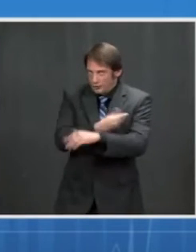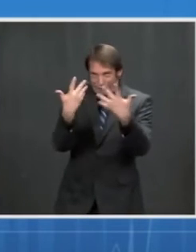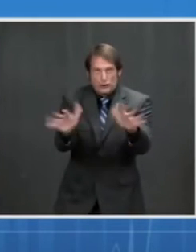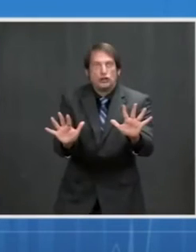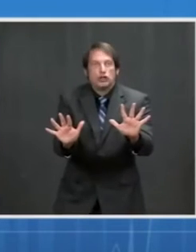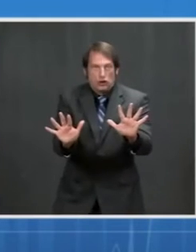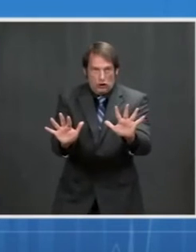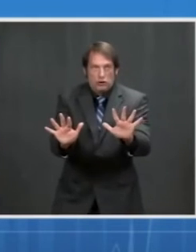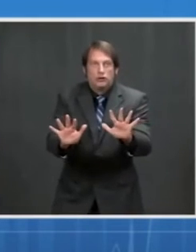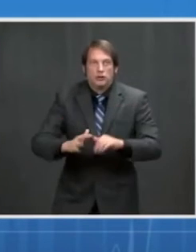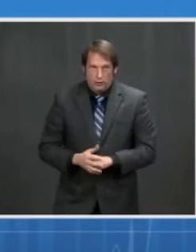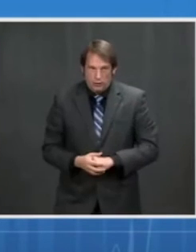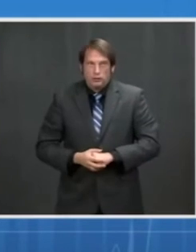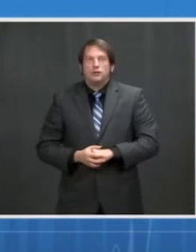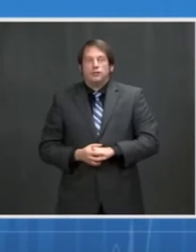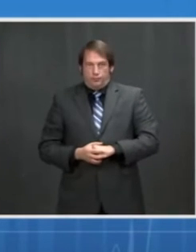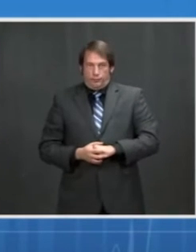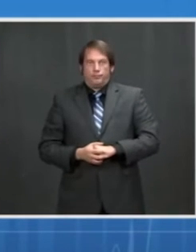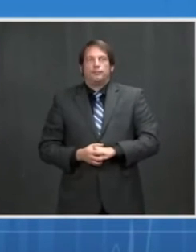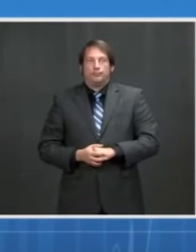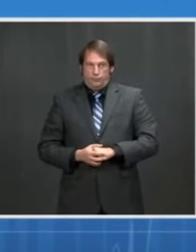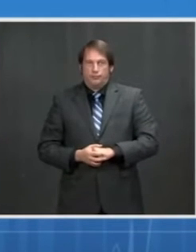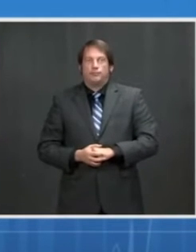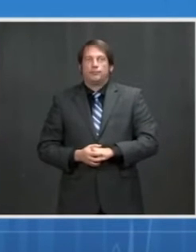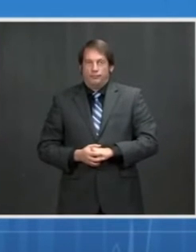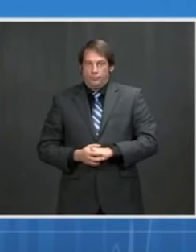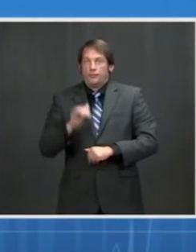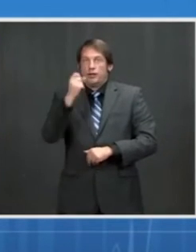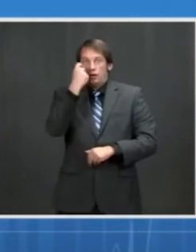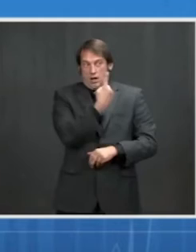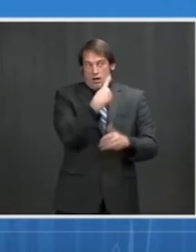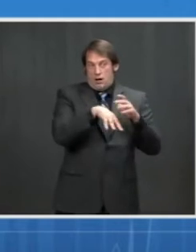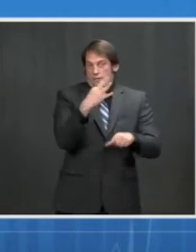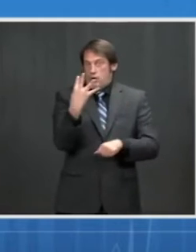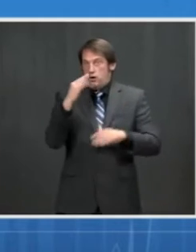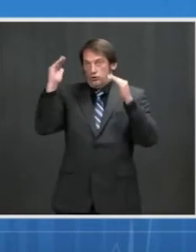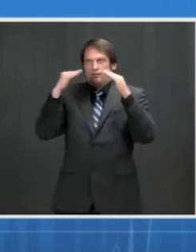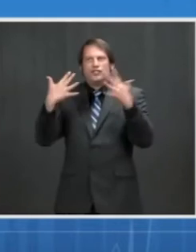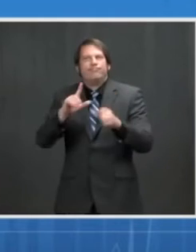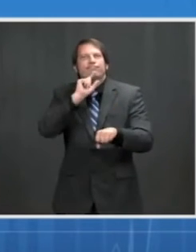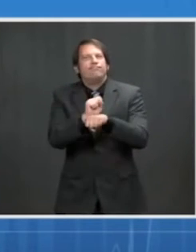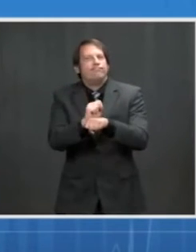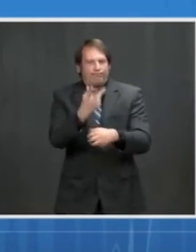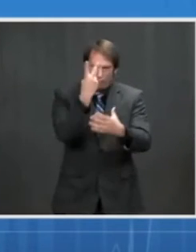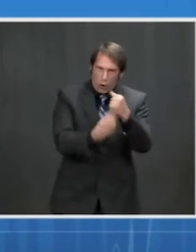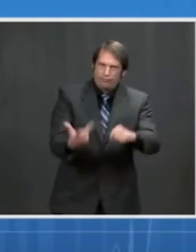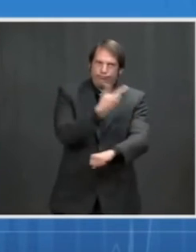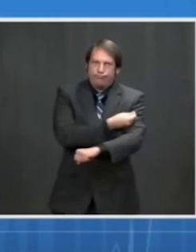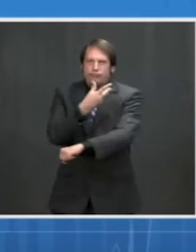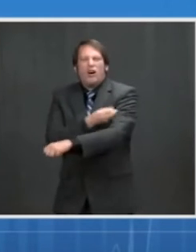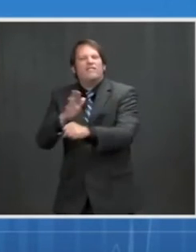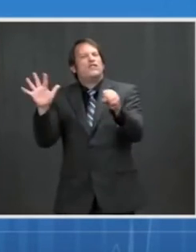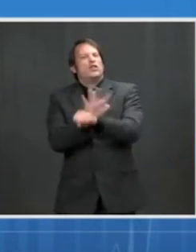mayores ya se han vacunado y más del 55 por ciento de las personas mayores están completamente vacunadas así que vamos en la dirección